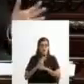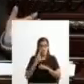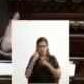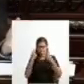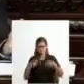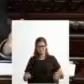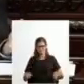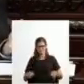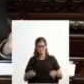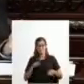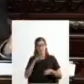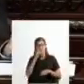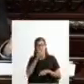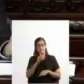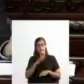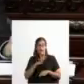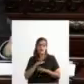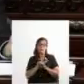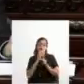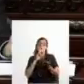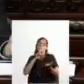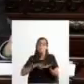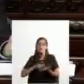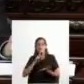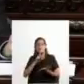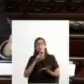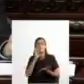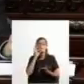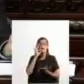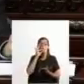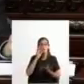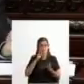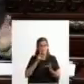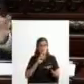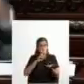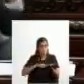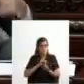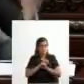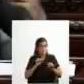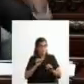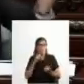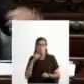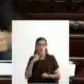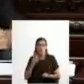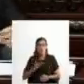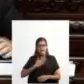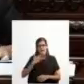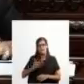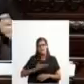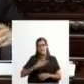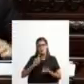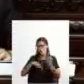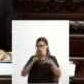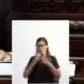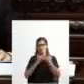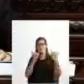Y eso sí, de repente pongámosle impuestos a la marihuana. Porque nos reclaman a cada rato, y lo reclamó el